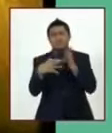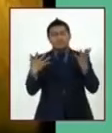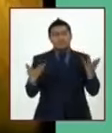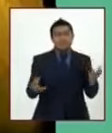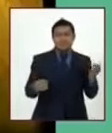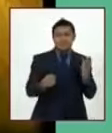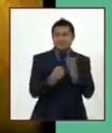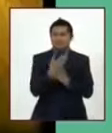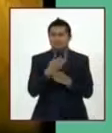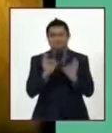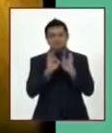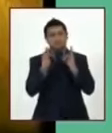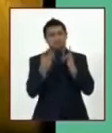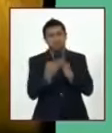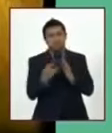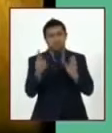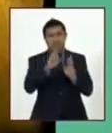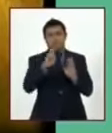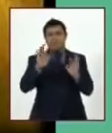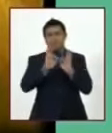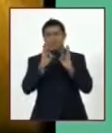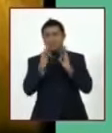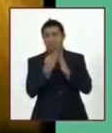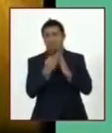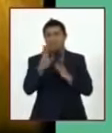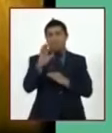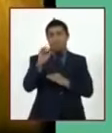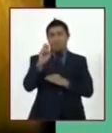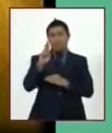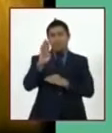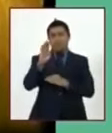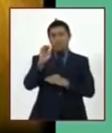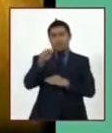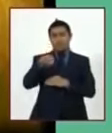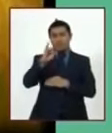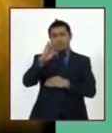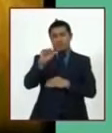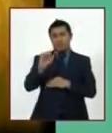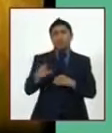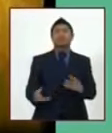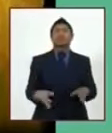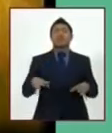nuevos códigos, las reformas borbónicas en el Imperio Español.